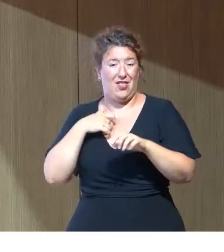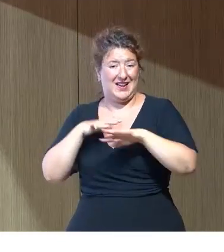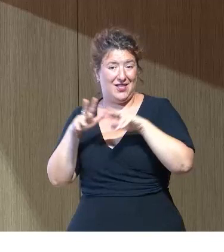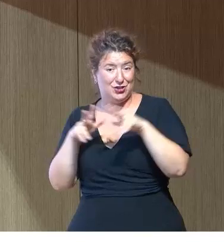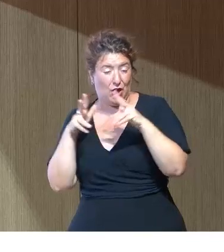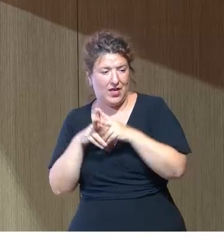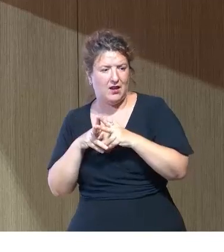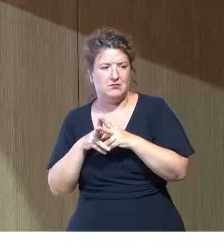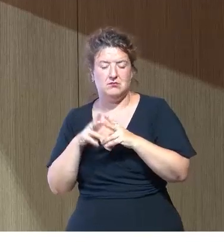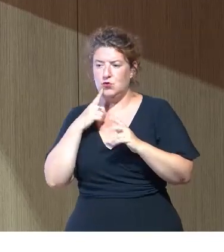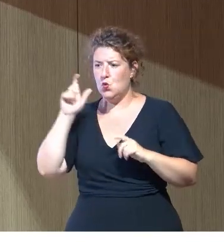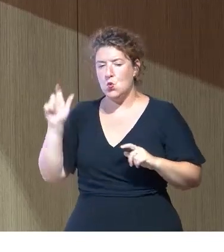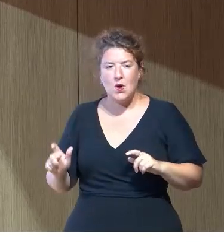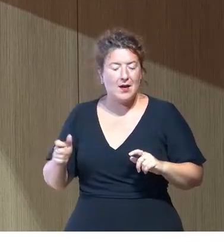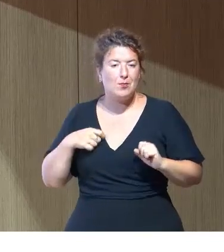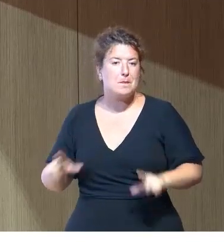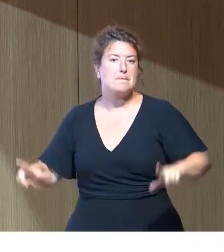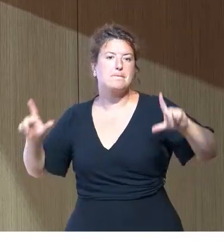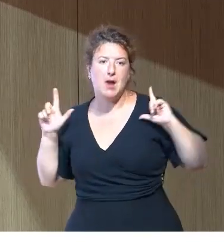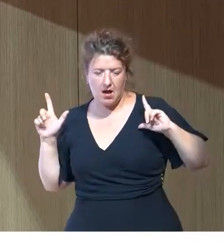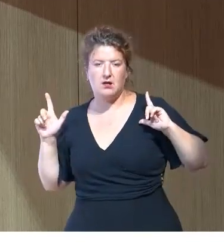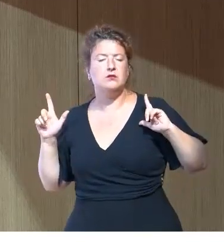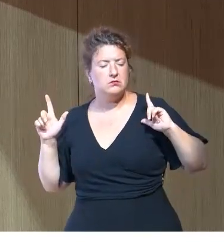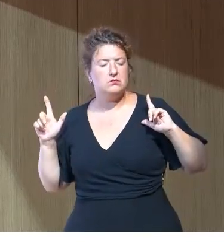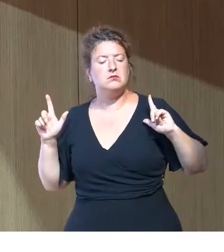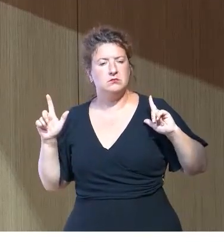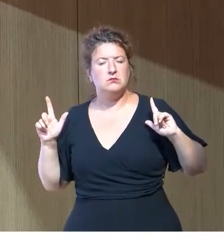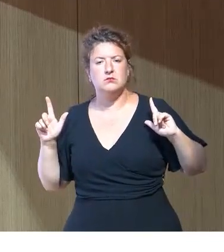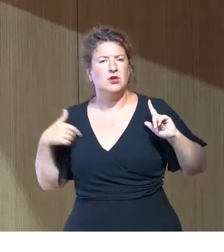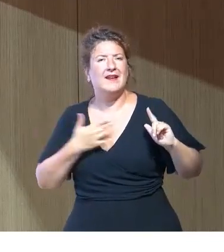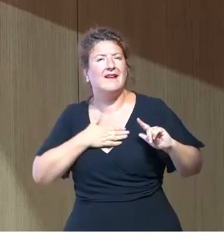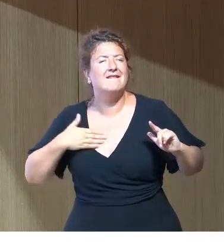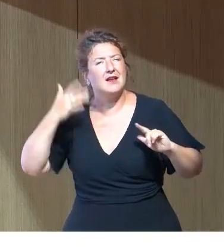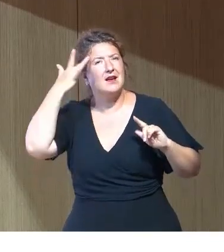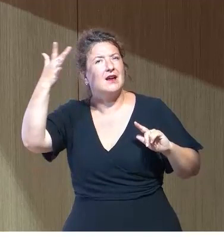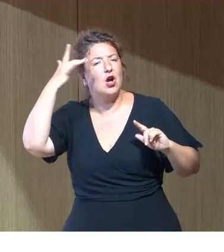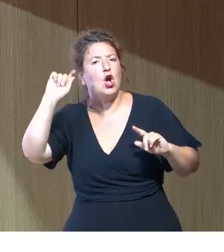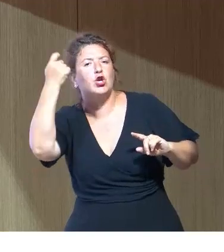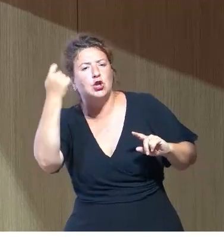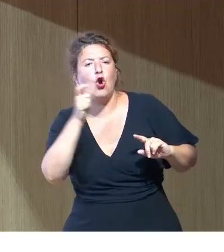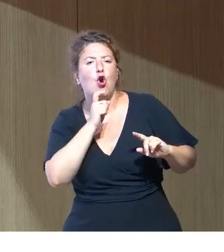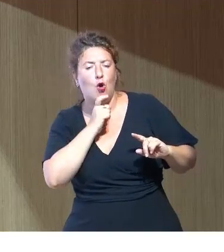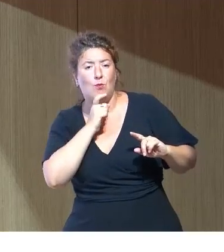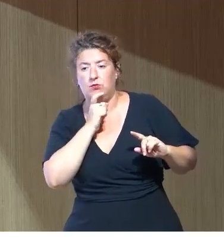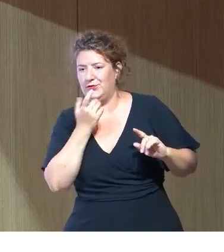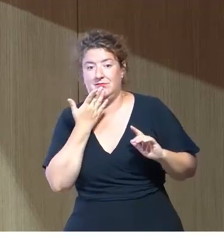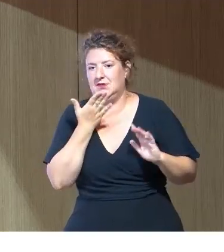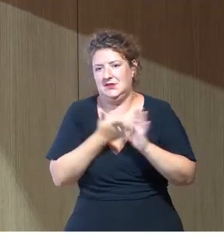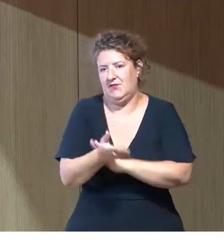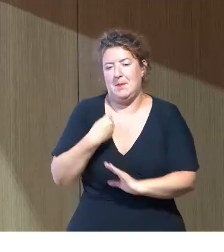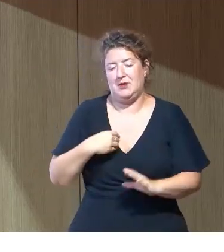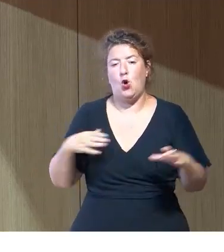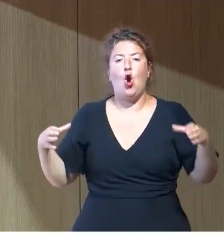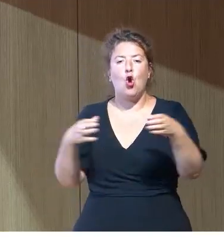a alguien que cuenta en primera persona cómo ha conseguido lo que quiere y eso es la comunidad por talento joven es ese espacio